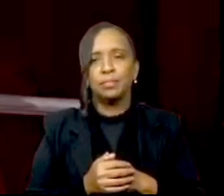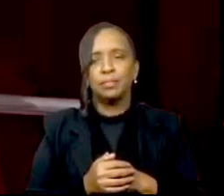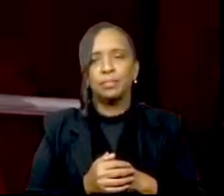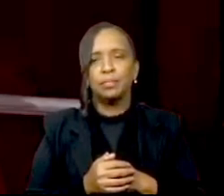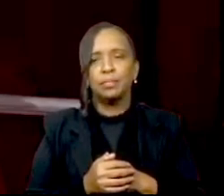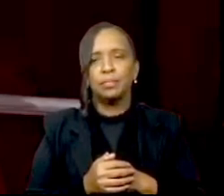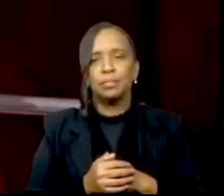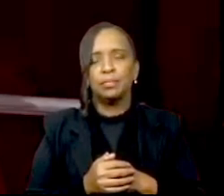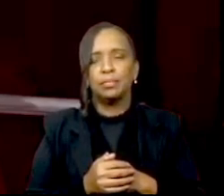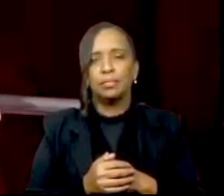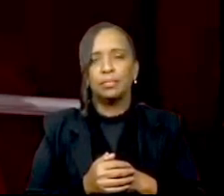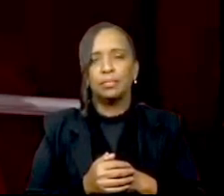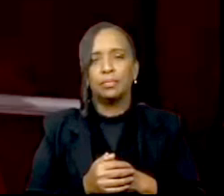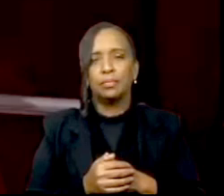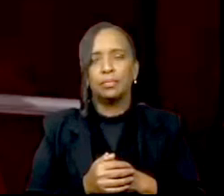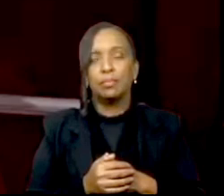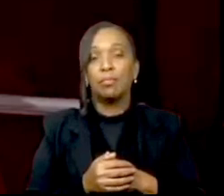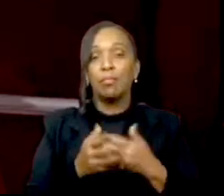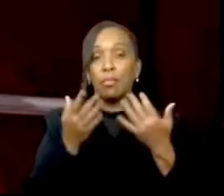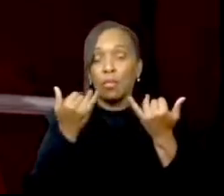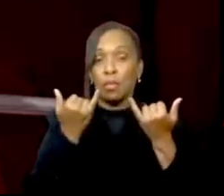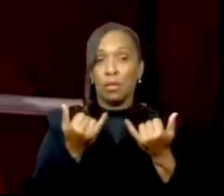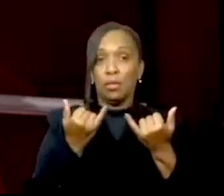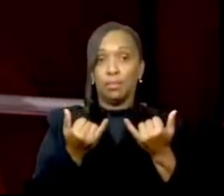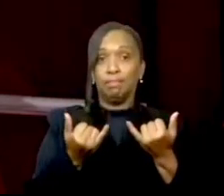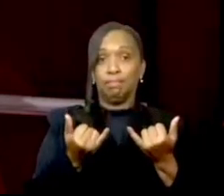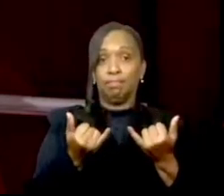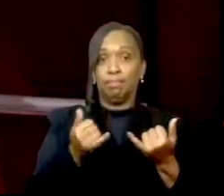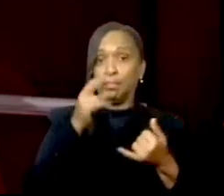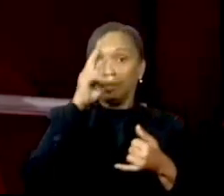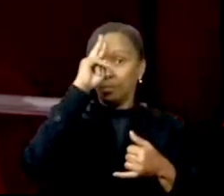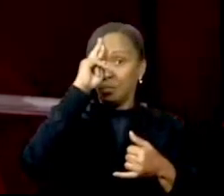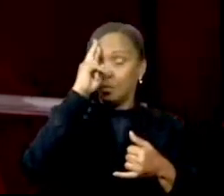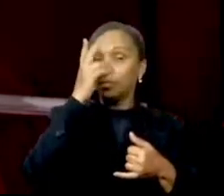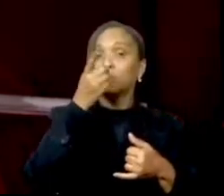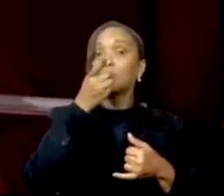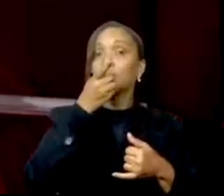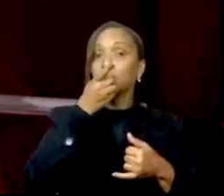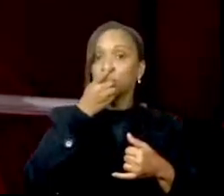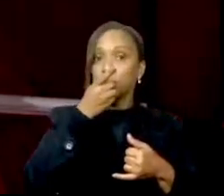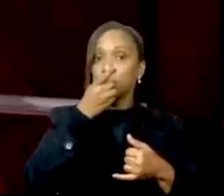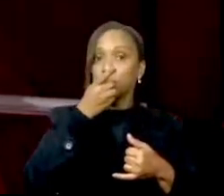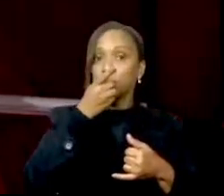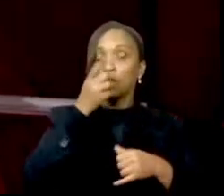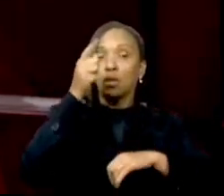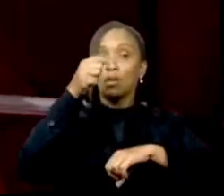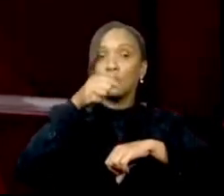Dominicana asiste a un momento importante y